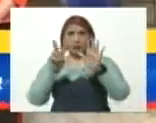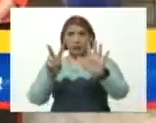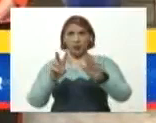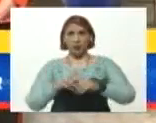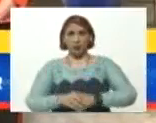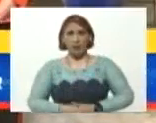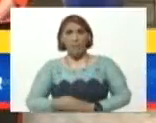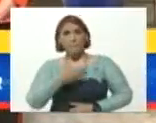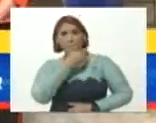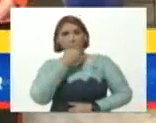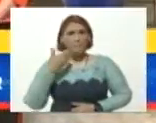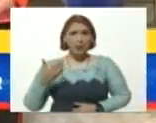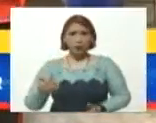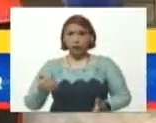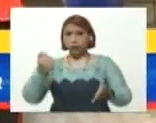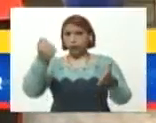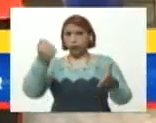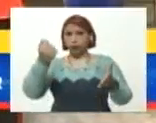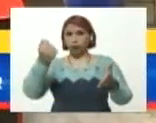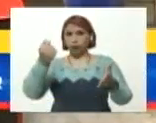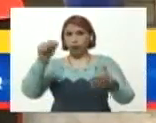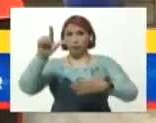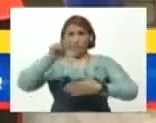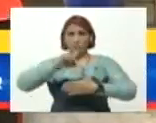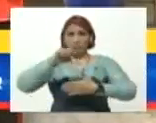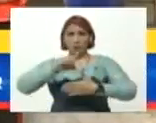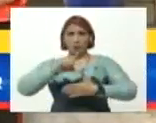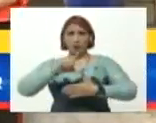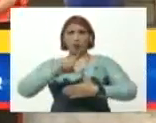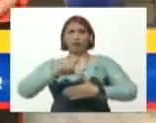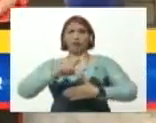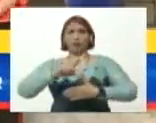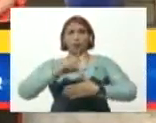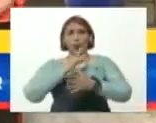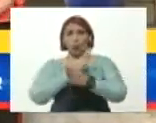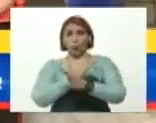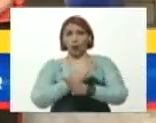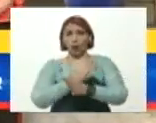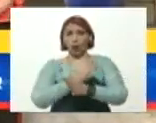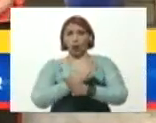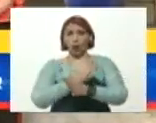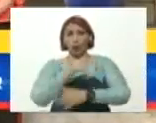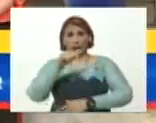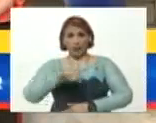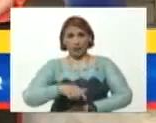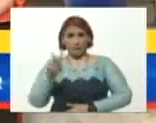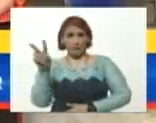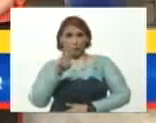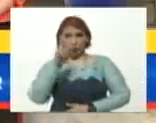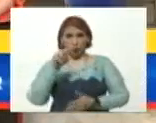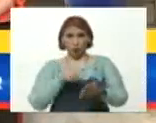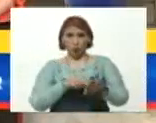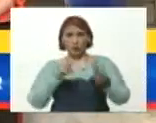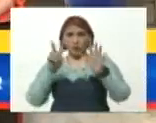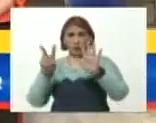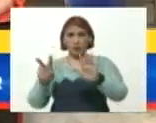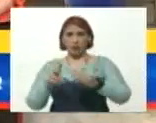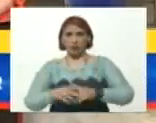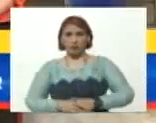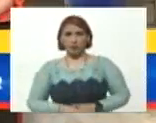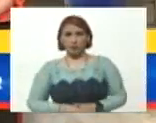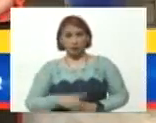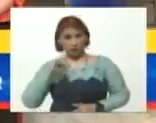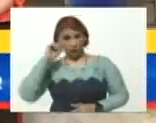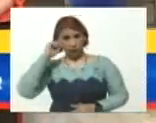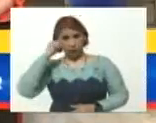La mejor Copa América que se ha jugado jamás, aquí en Venezuela, 2007. La recordamos. El